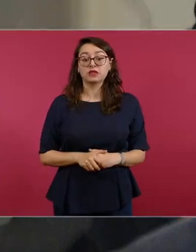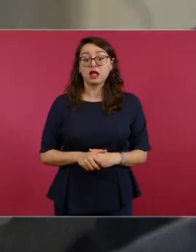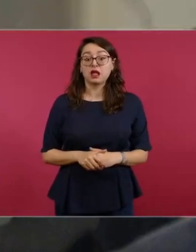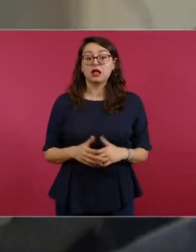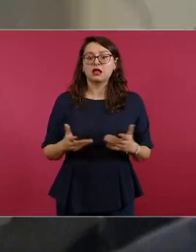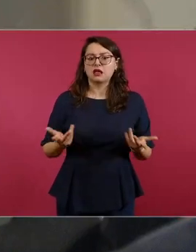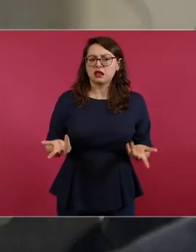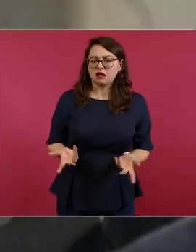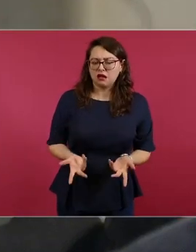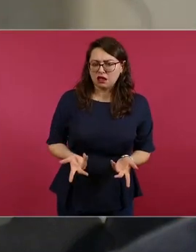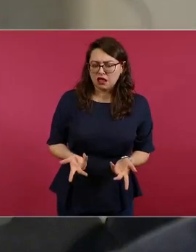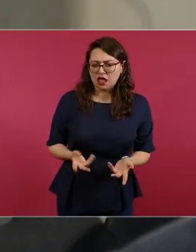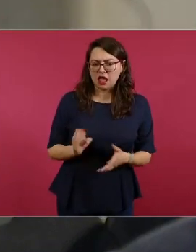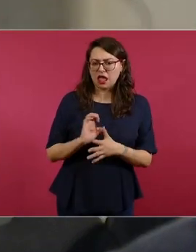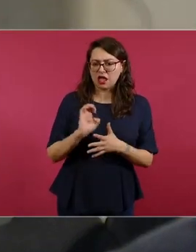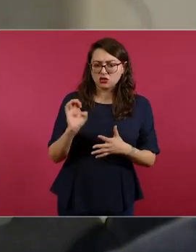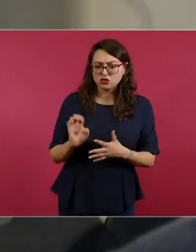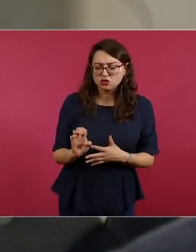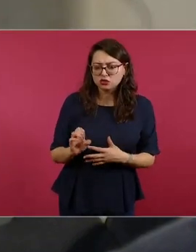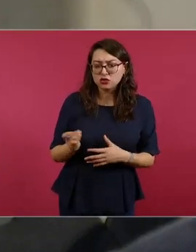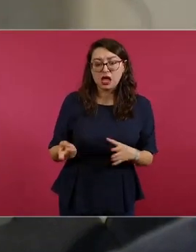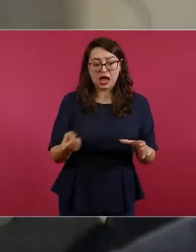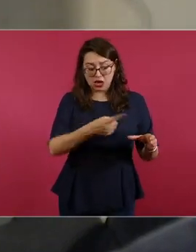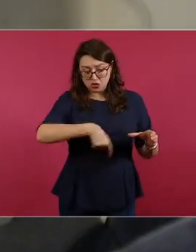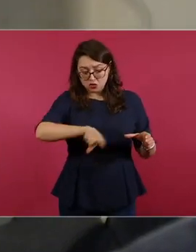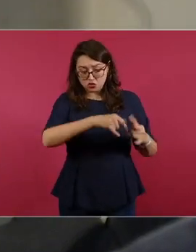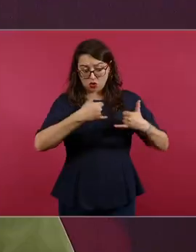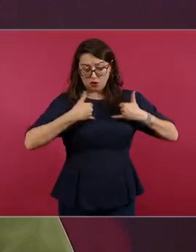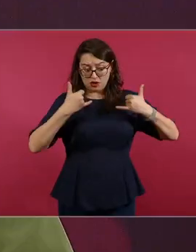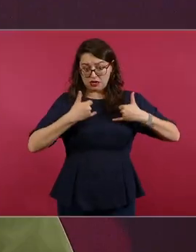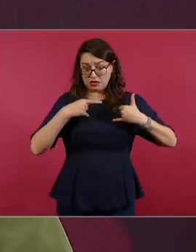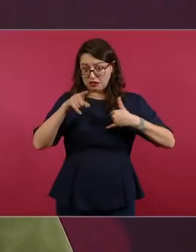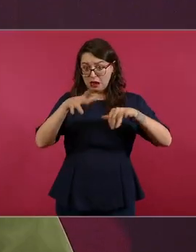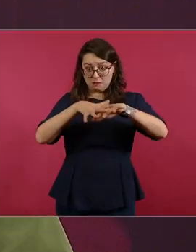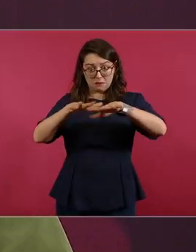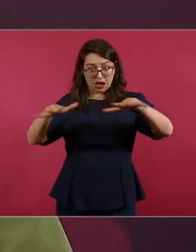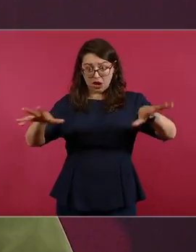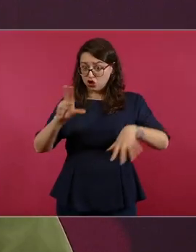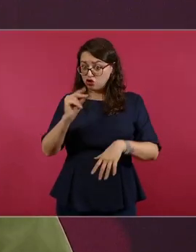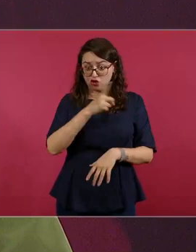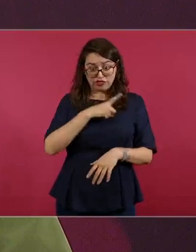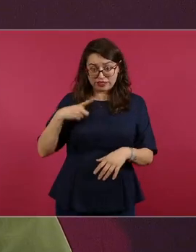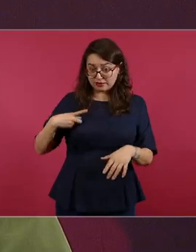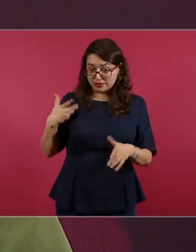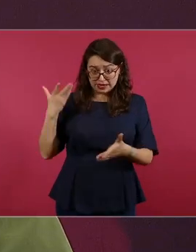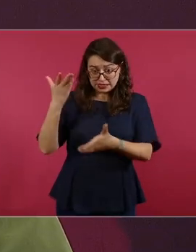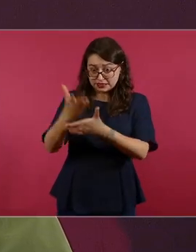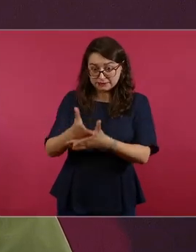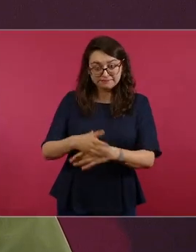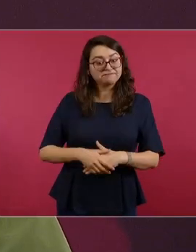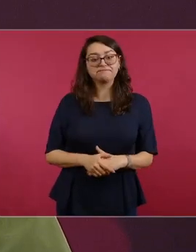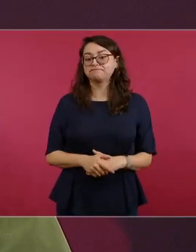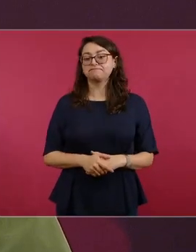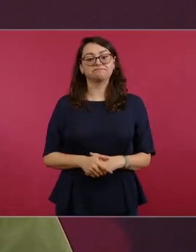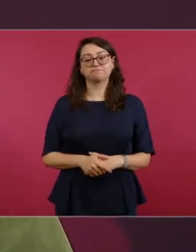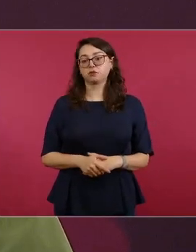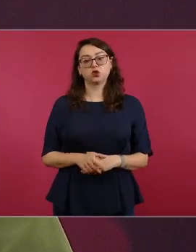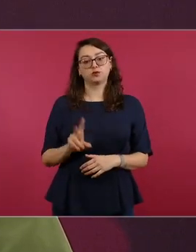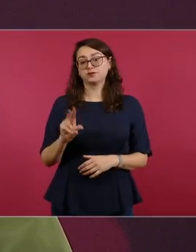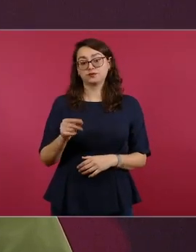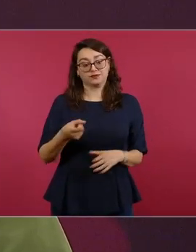esa actividad se refiere no estaba previsto que fueran al mar ese día no no está previsto en ningún programa para un